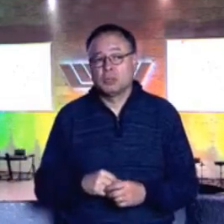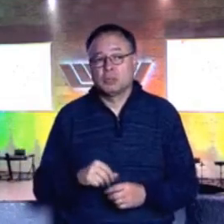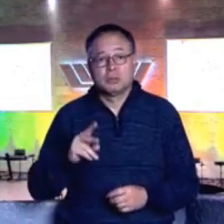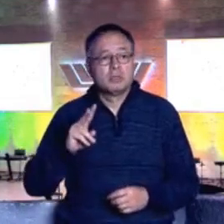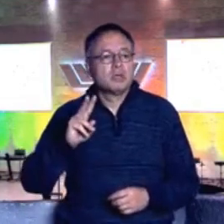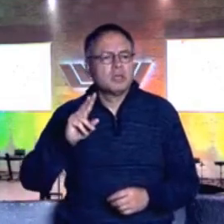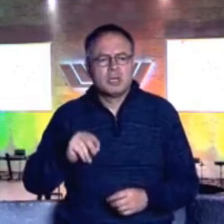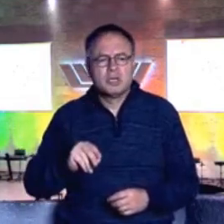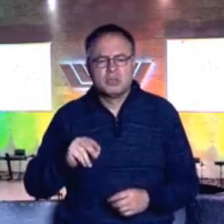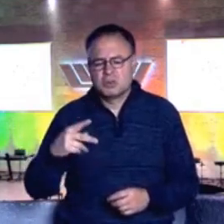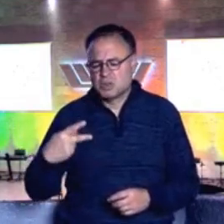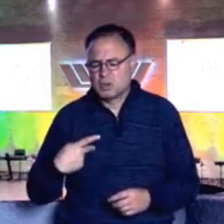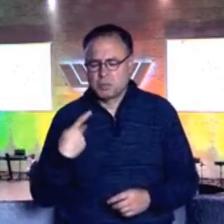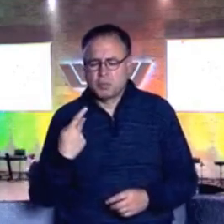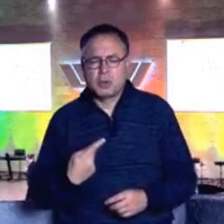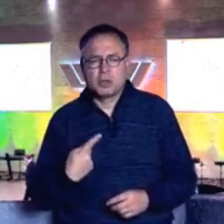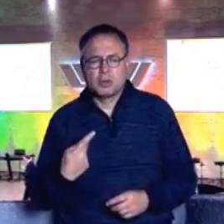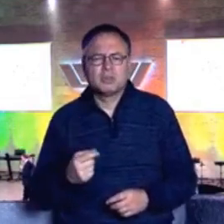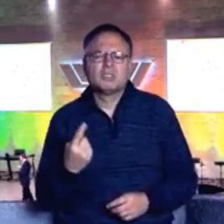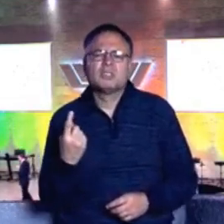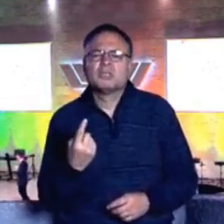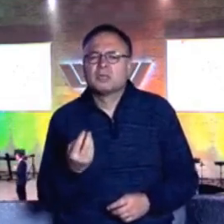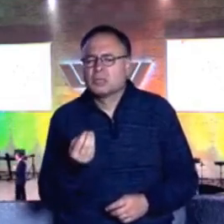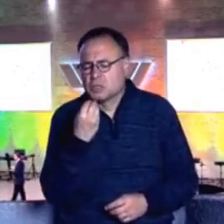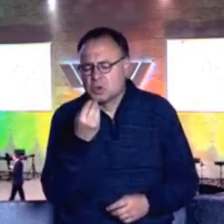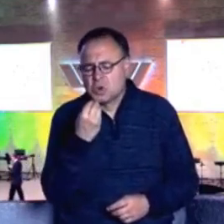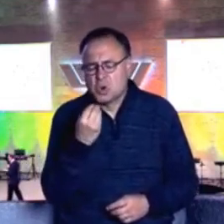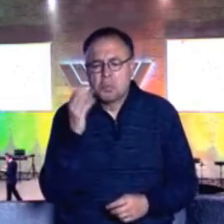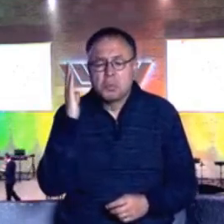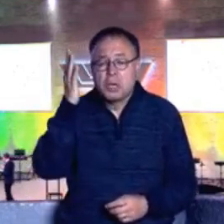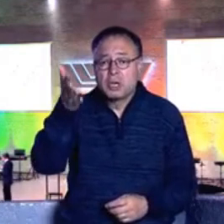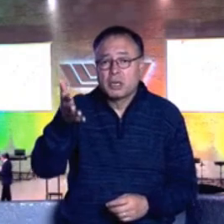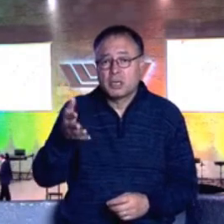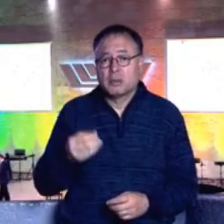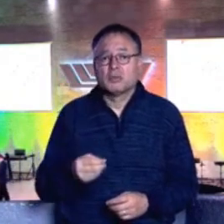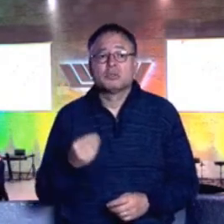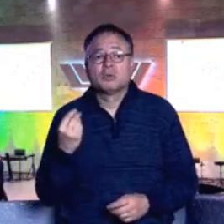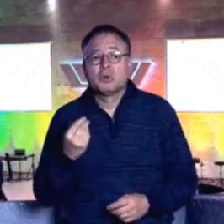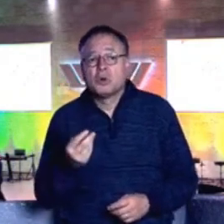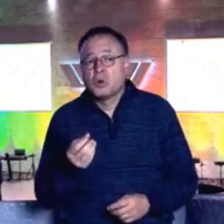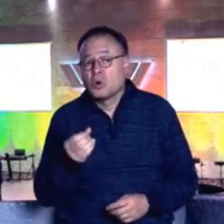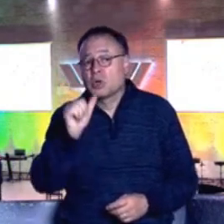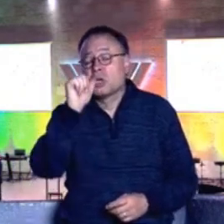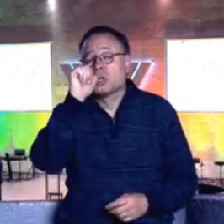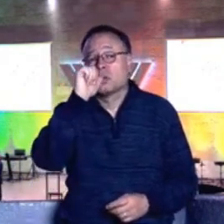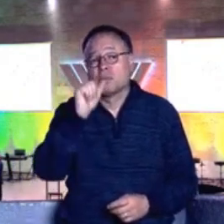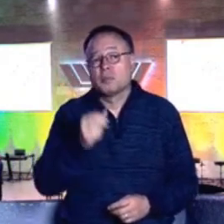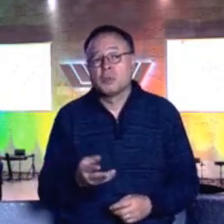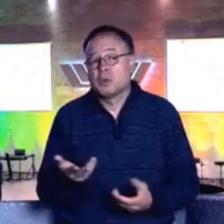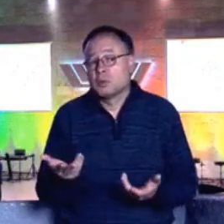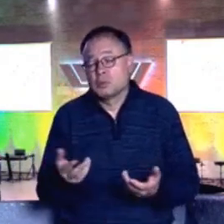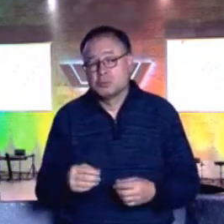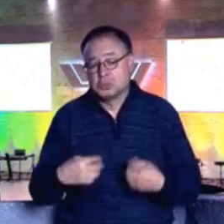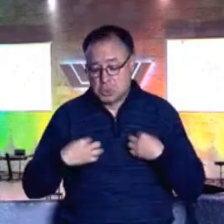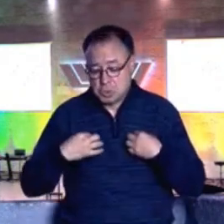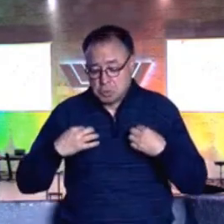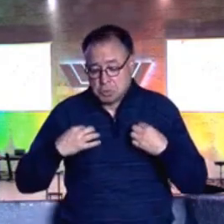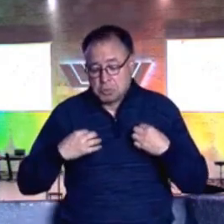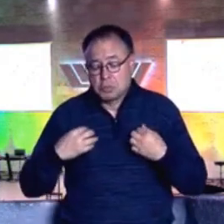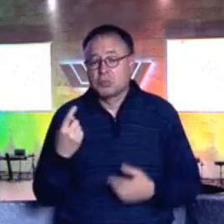pregunten qué Comeremos o qué beberemos o qué vestiremos porque la gente